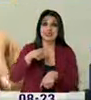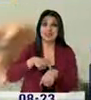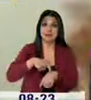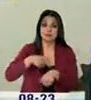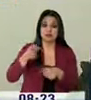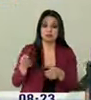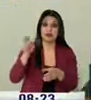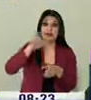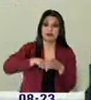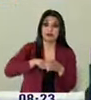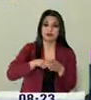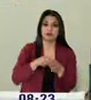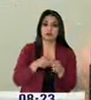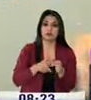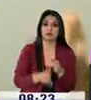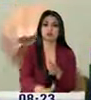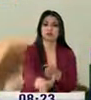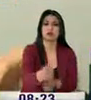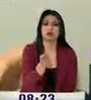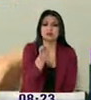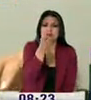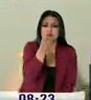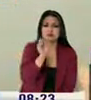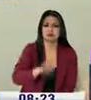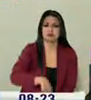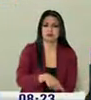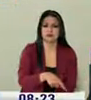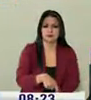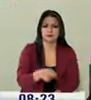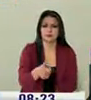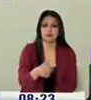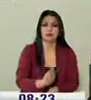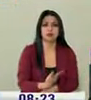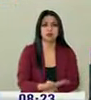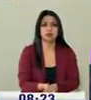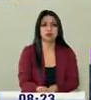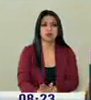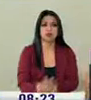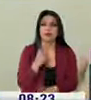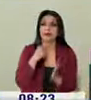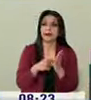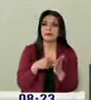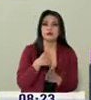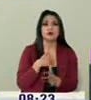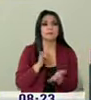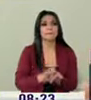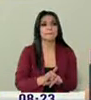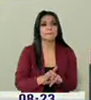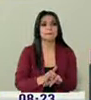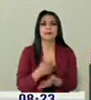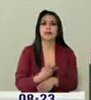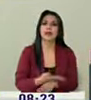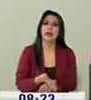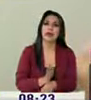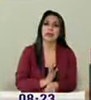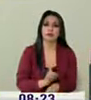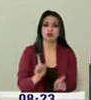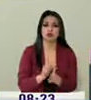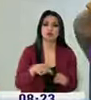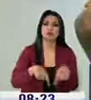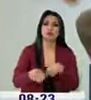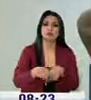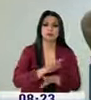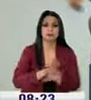que pasemos en una estación sea sumamente corto y no sea un lugar donde uno está mucho tiempo, sino que solamente sea un lugar